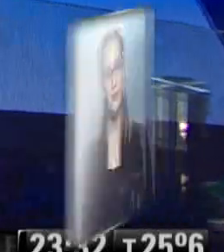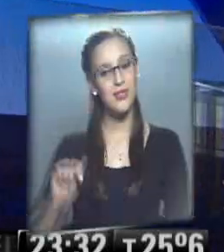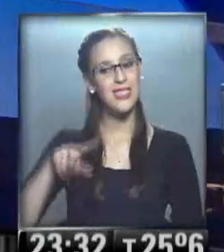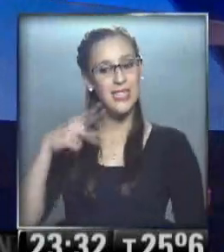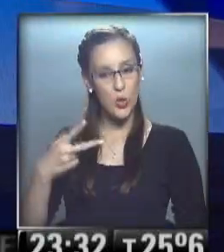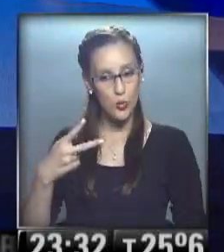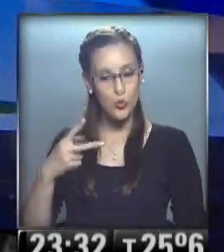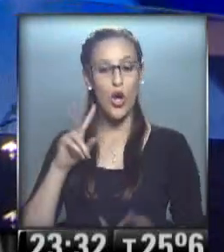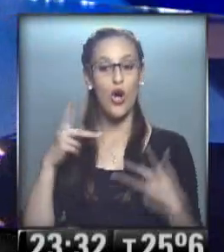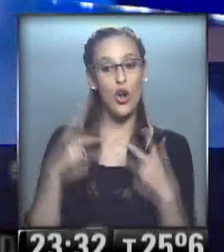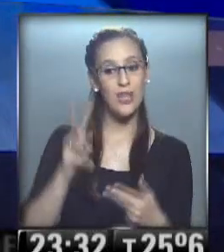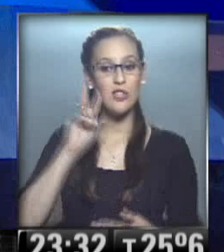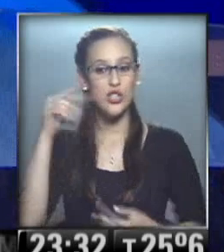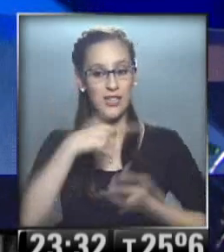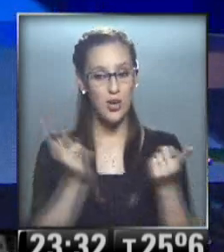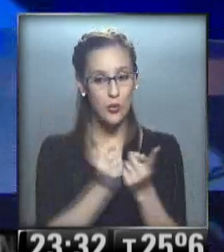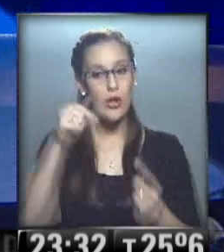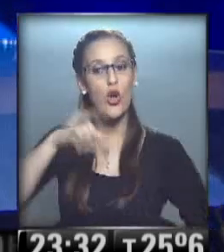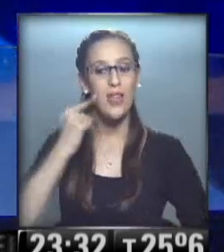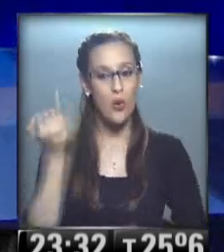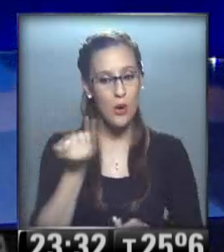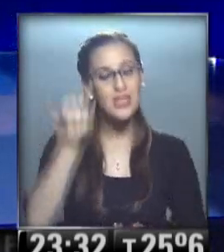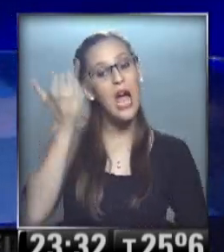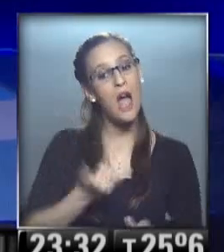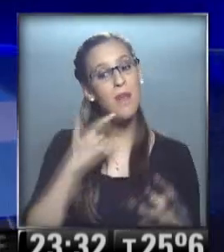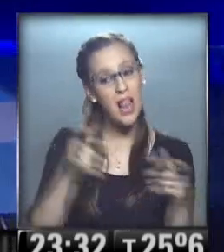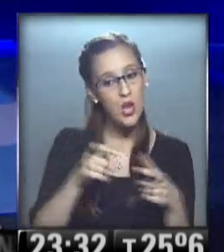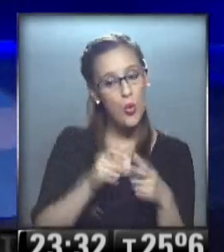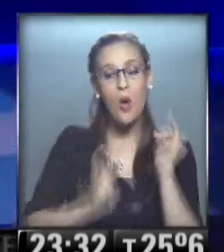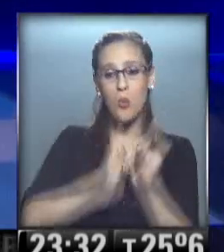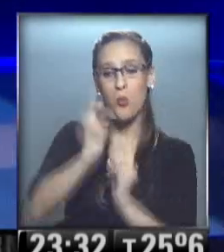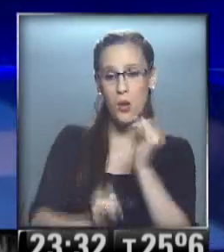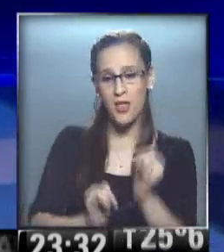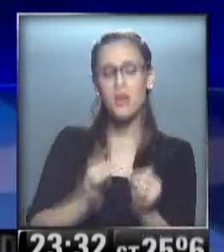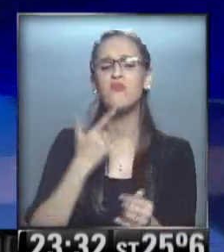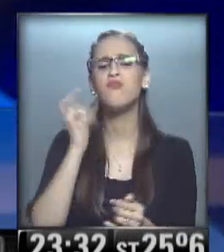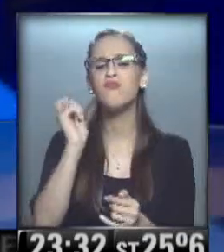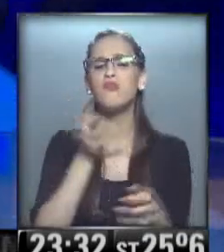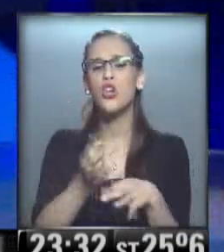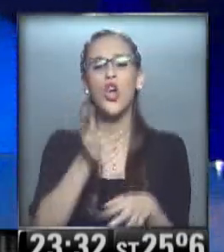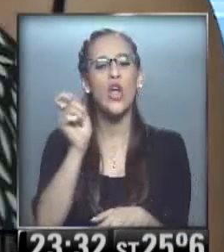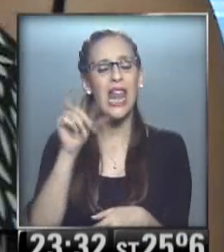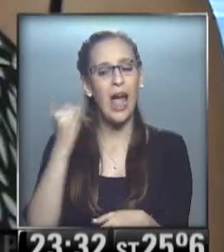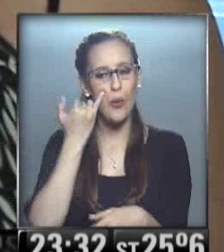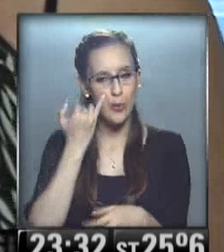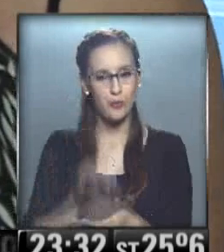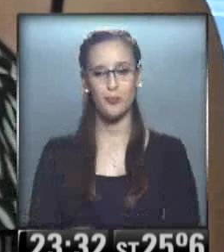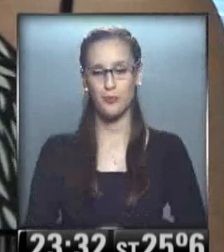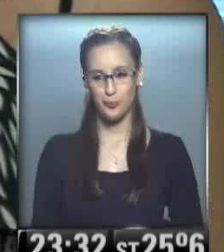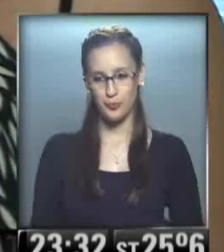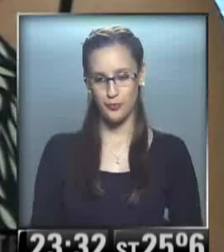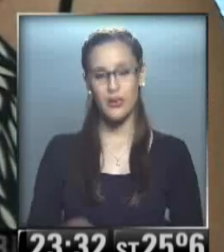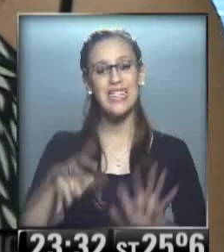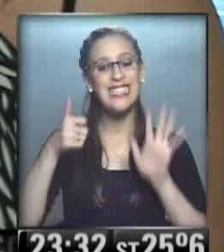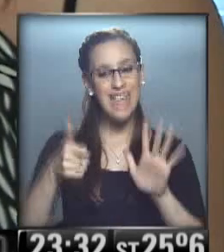Segundo bloque aquí en Visión 7 de Resumen. Hoy jueves es día de estrenos y vamos a compartir los recomendados por Gabriela Radich. Y son